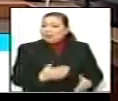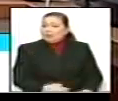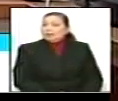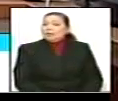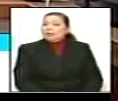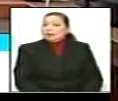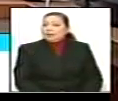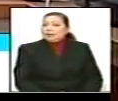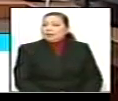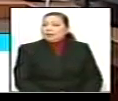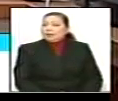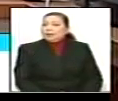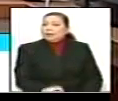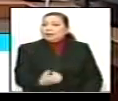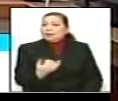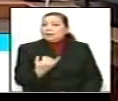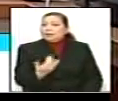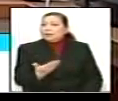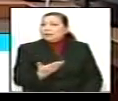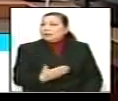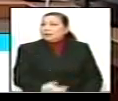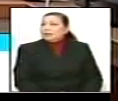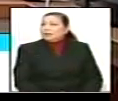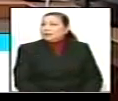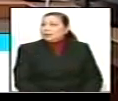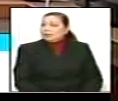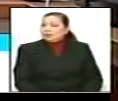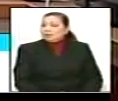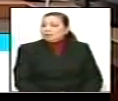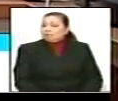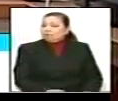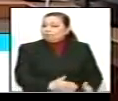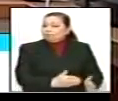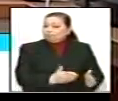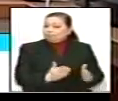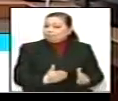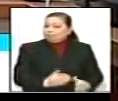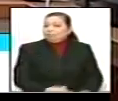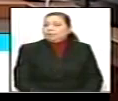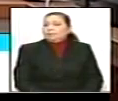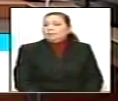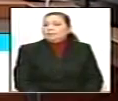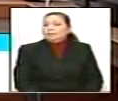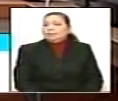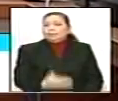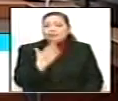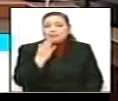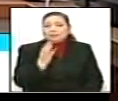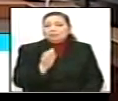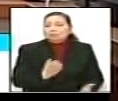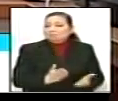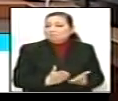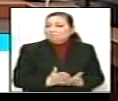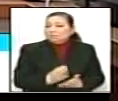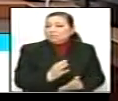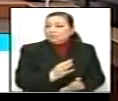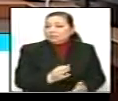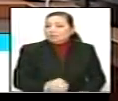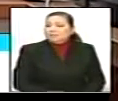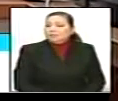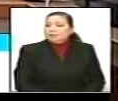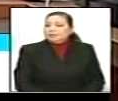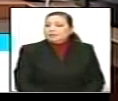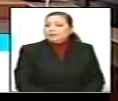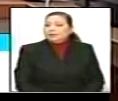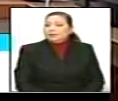estas. Y que hoy, señora presidenta, nos pone en el extremo de saber si es viable o no el proyecto Magisimos,